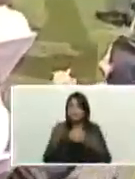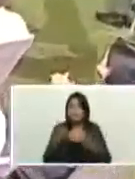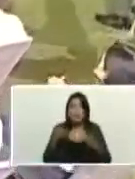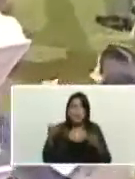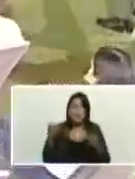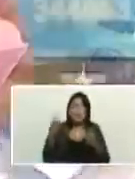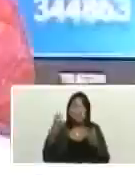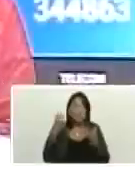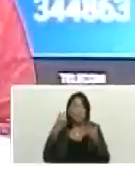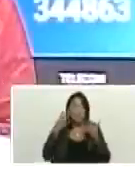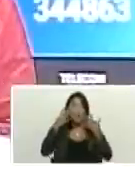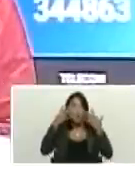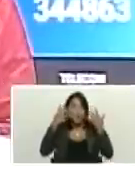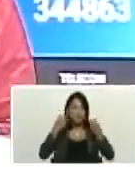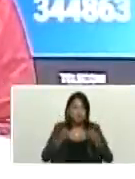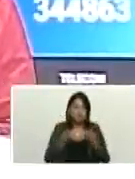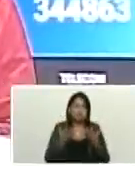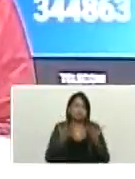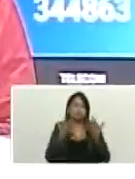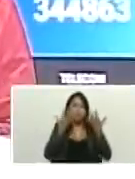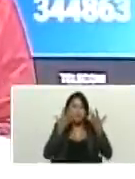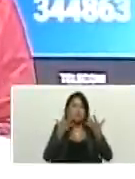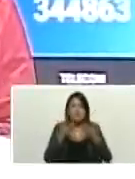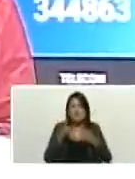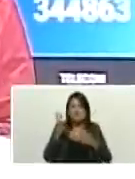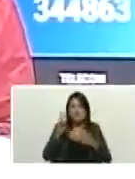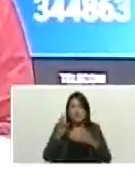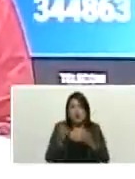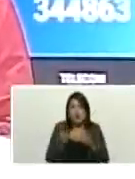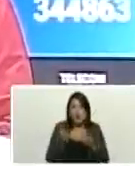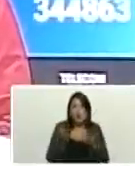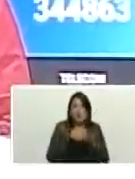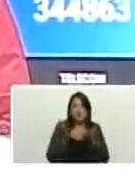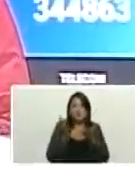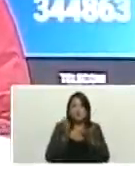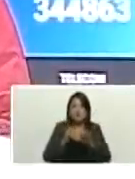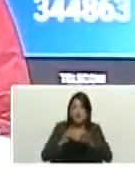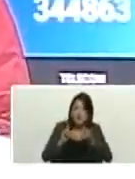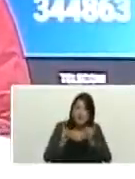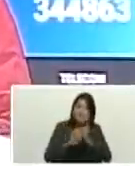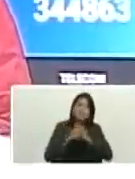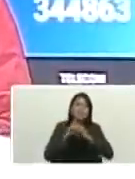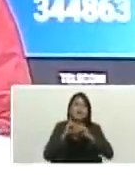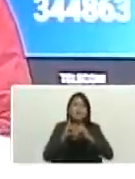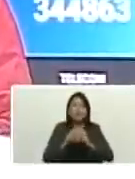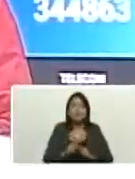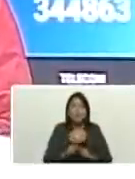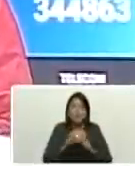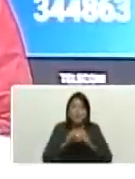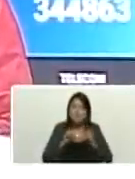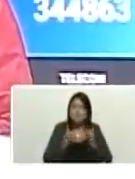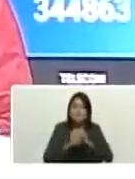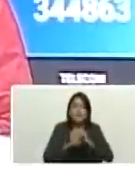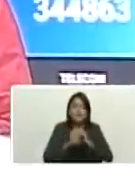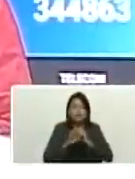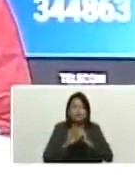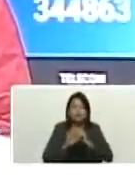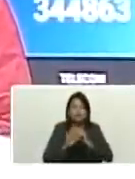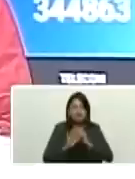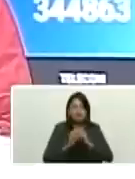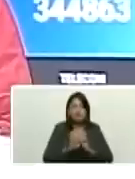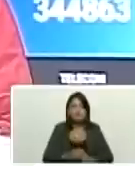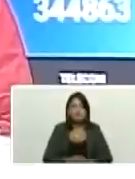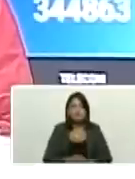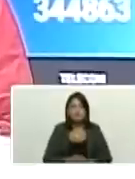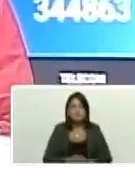nuevo, la luz del cambio, forjado desde las catacumbas, de las verdades